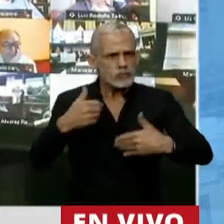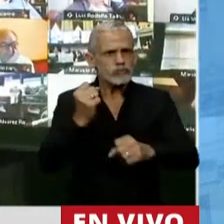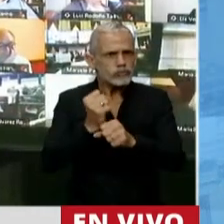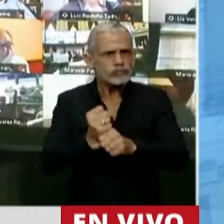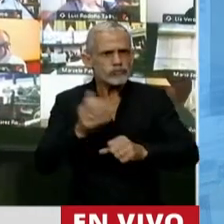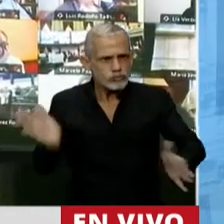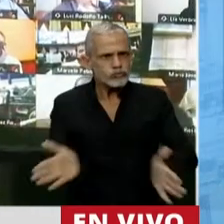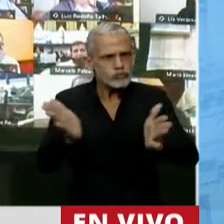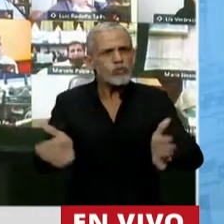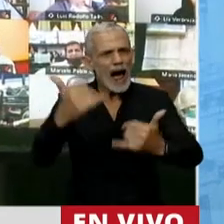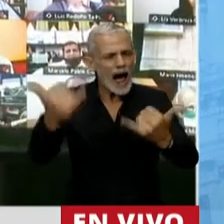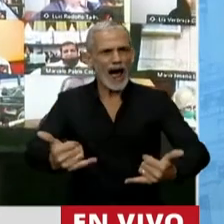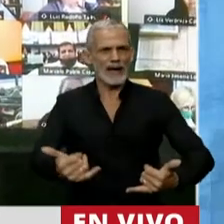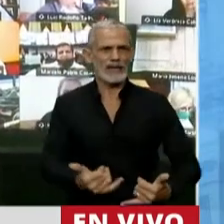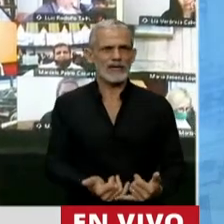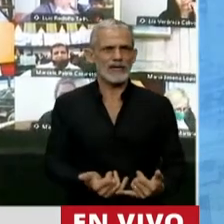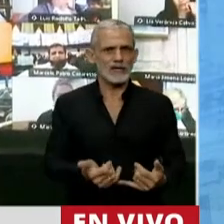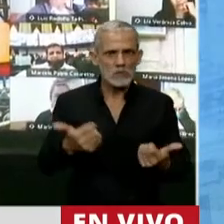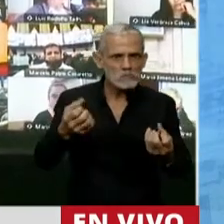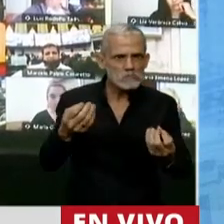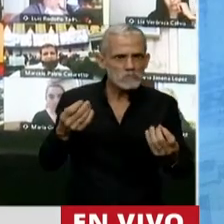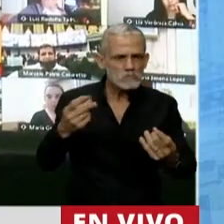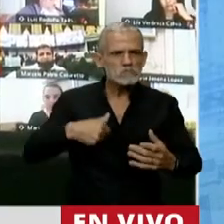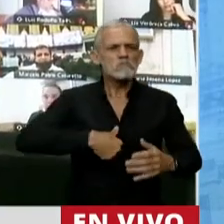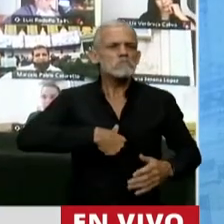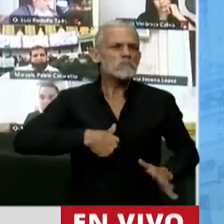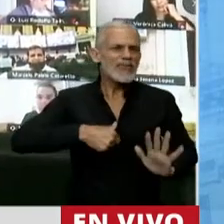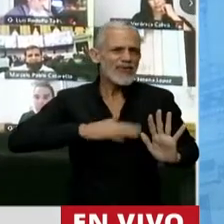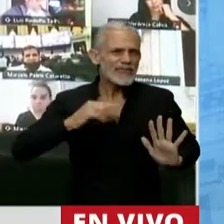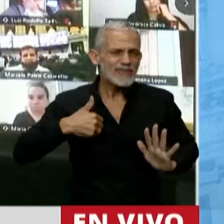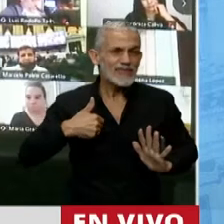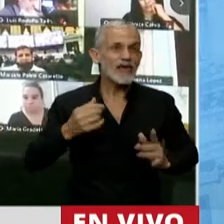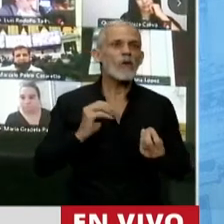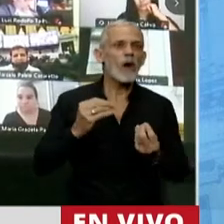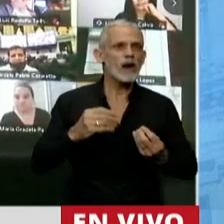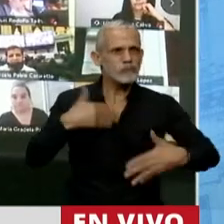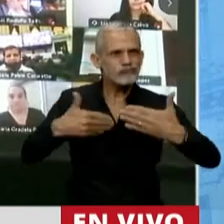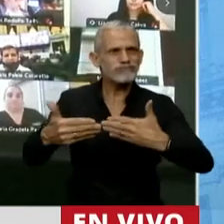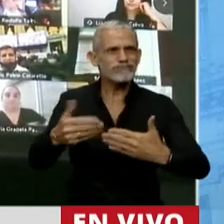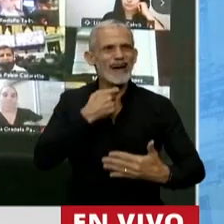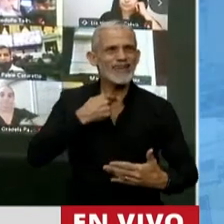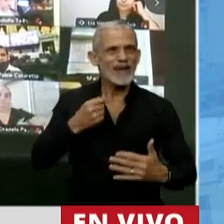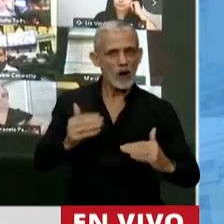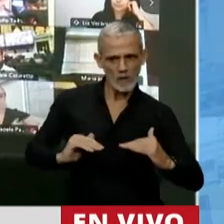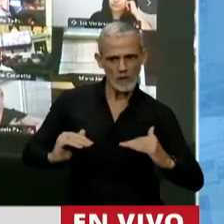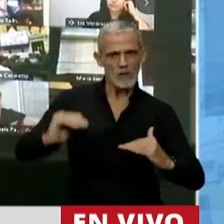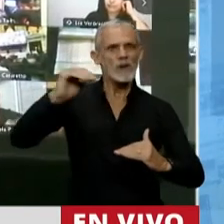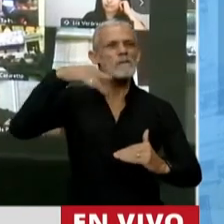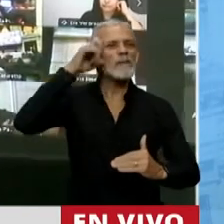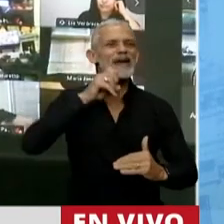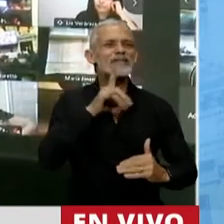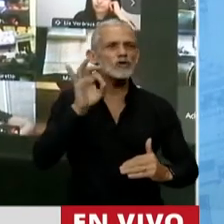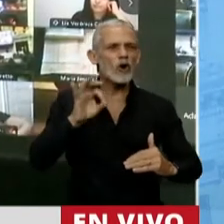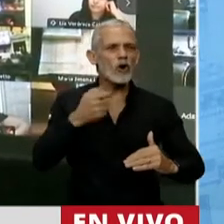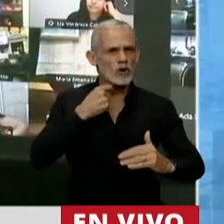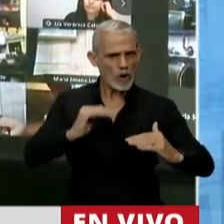bien del rasgo de nuestra identidad, que es el mérito. El mérito, que es una palabra